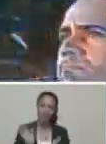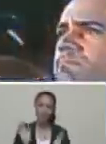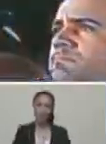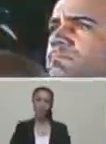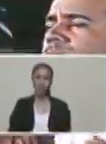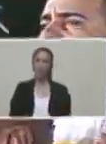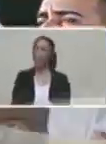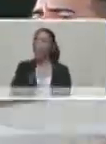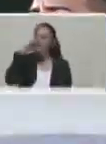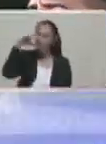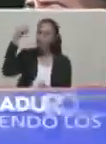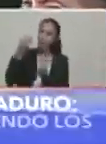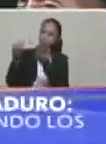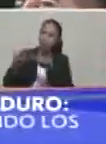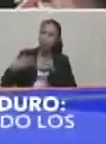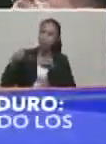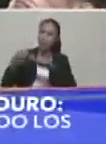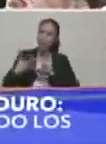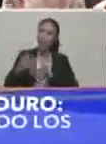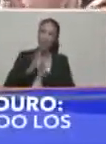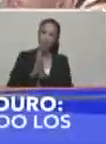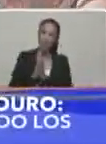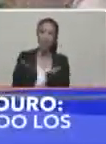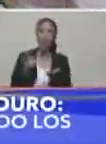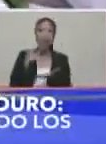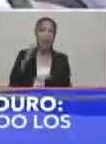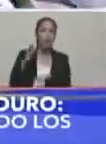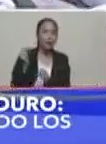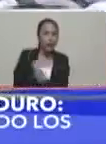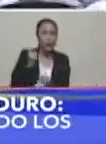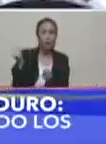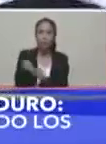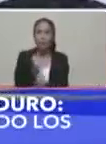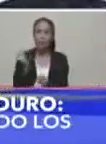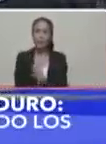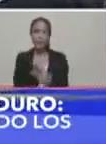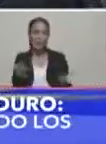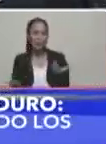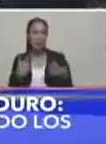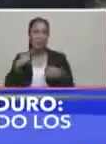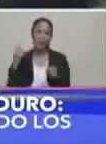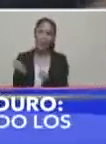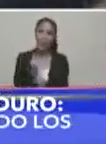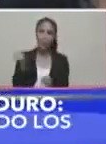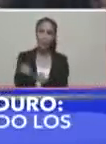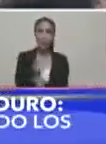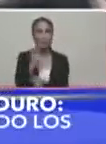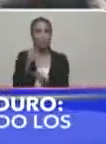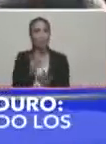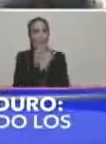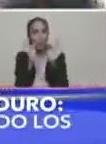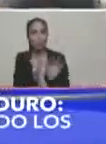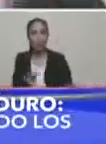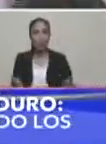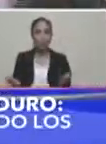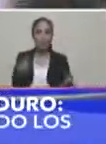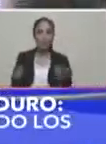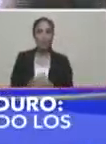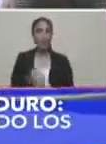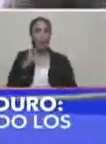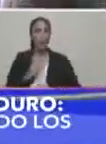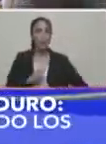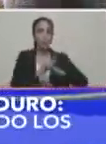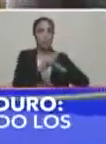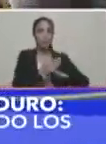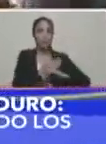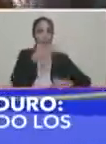nos faltará nada, porque para eso trabajamos y trabajamos y trabajamos y buscamos alternativas. Y si nos trancan la puerta